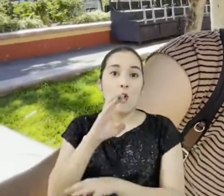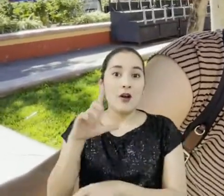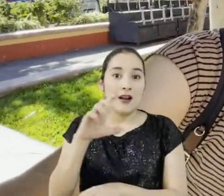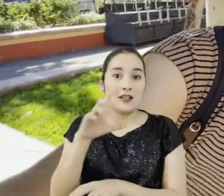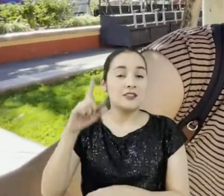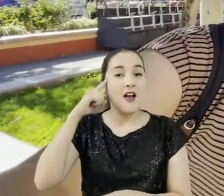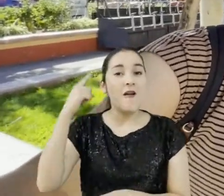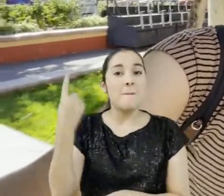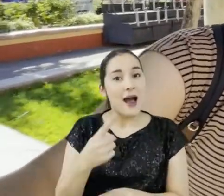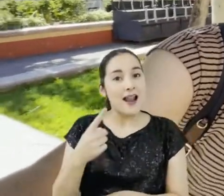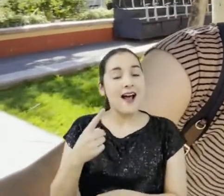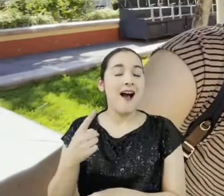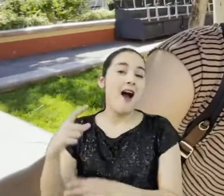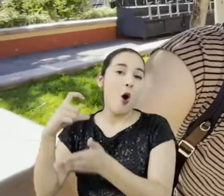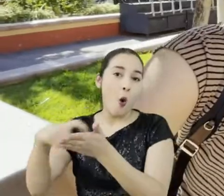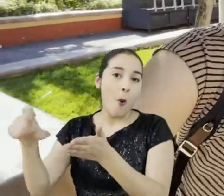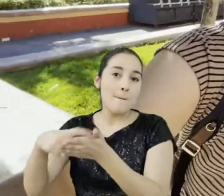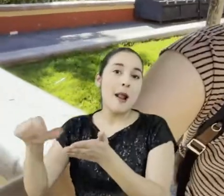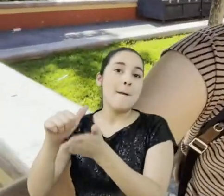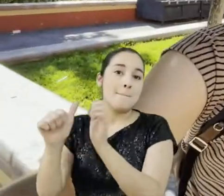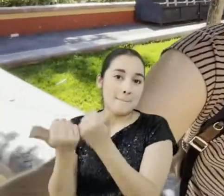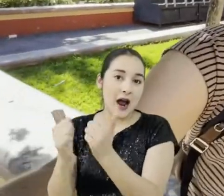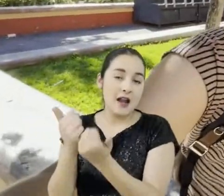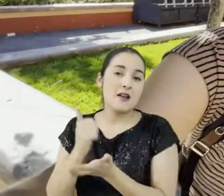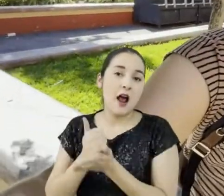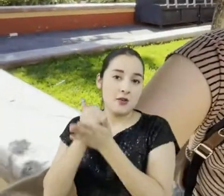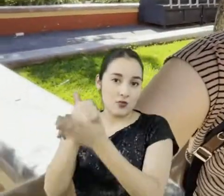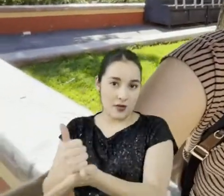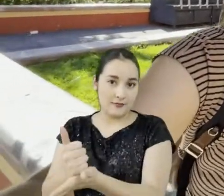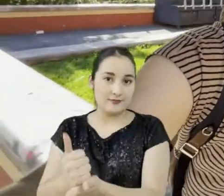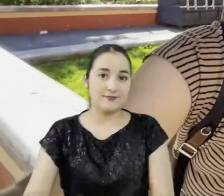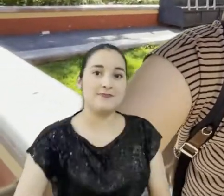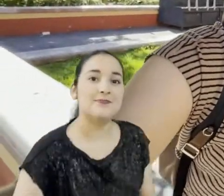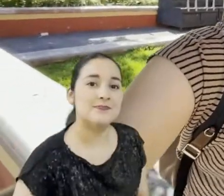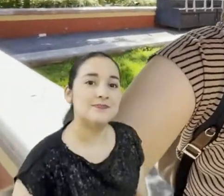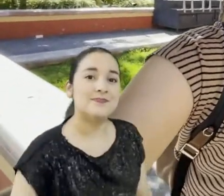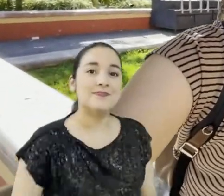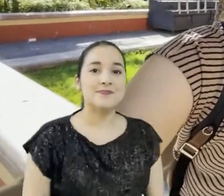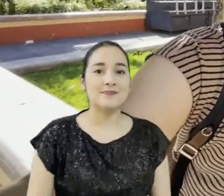ahí mutuo de lengua de señas mexicana.